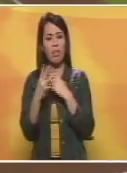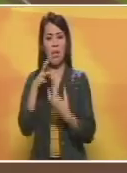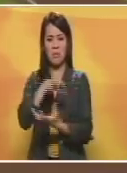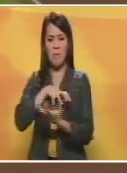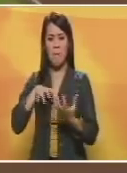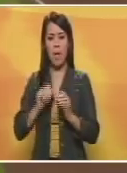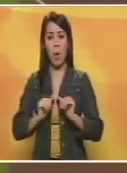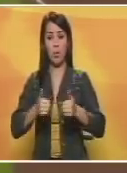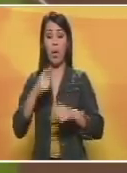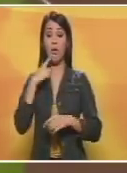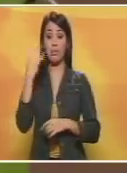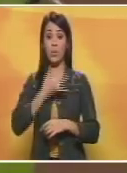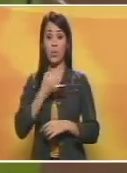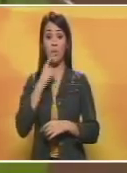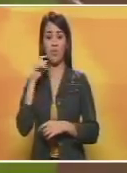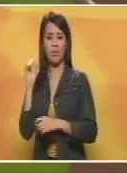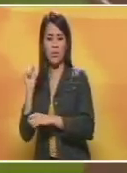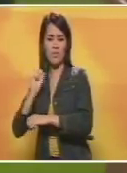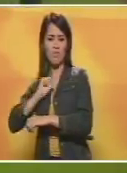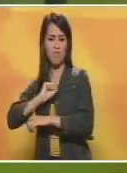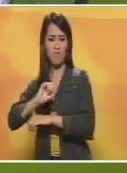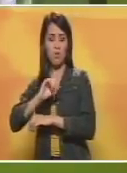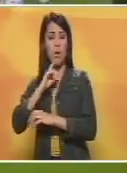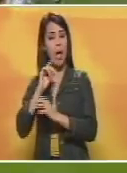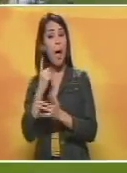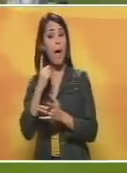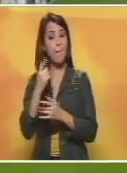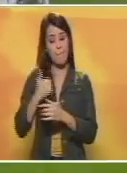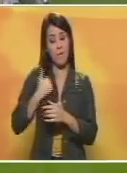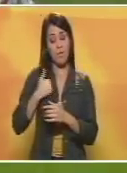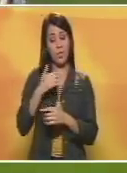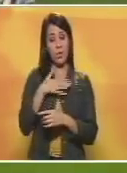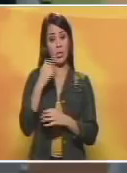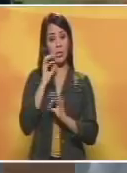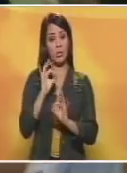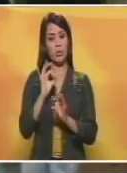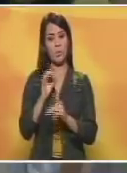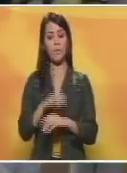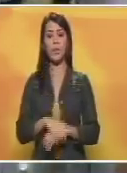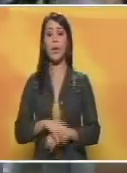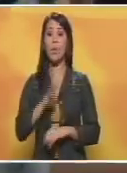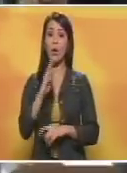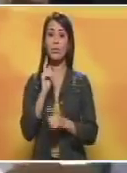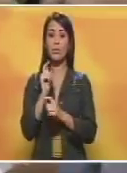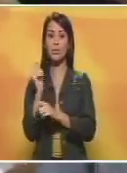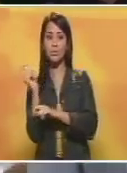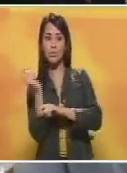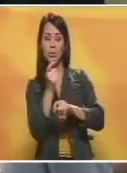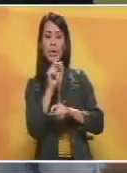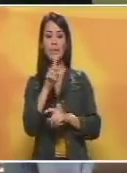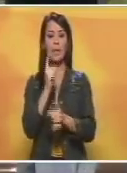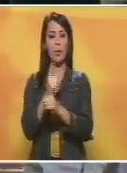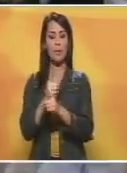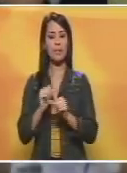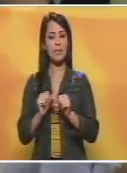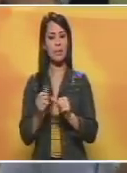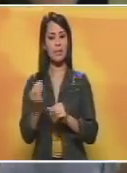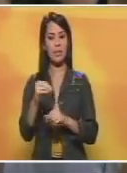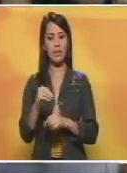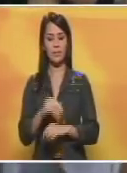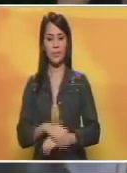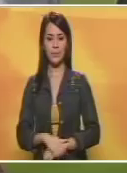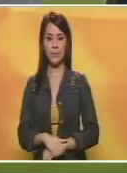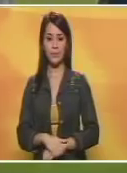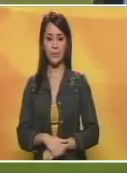pues muchos aseguran que el feroz paso pudo ser intencional de aquel tiro yo venía de dar cuatro cuadrangulares en tres juegos consecutivos ante los